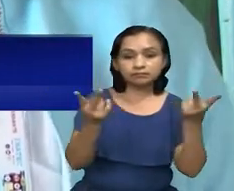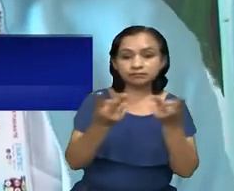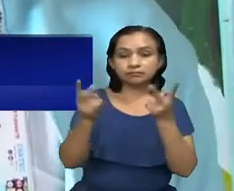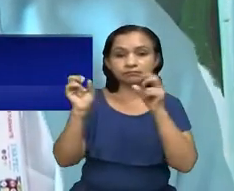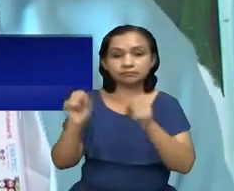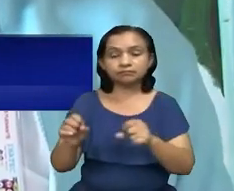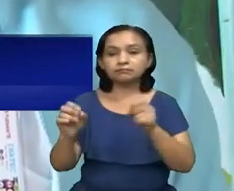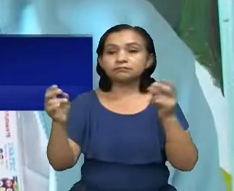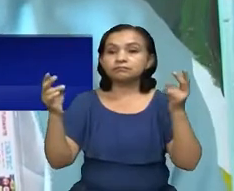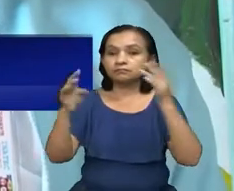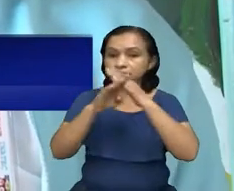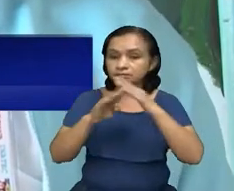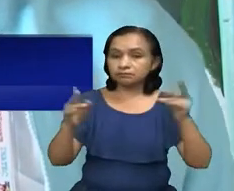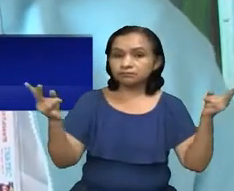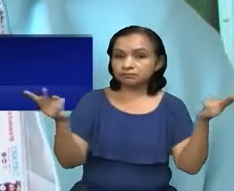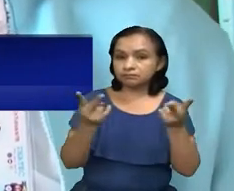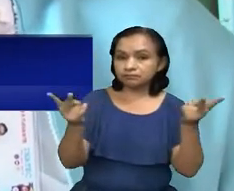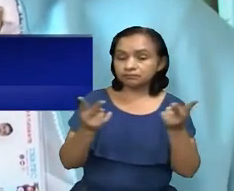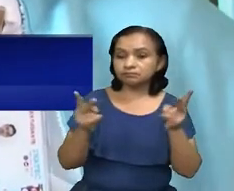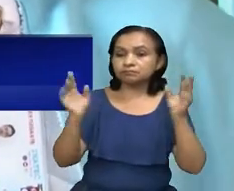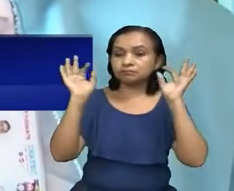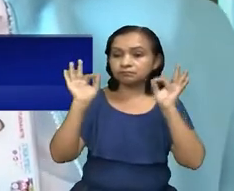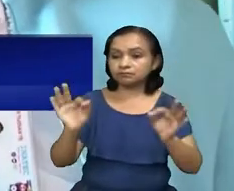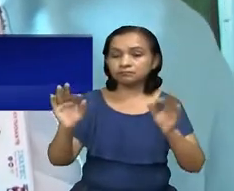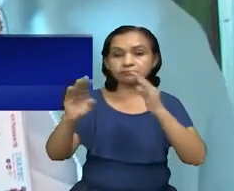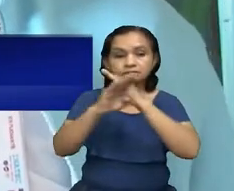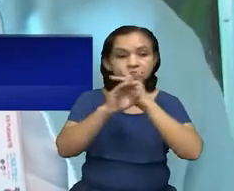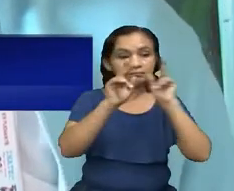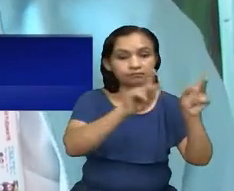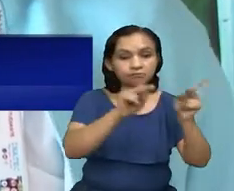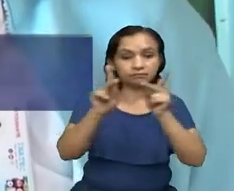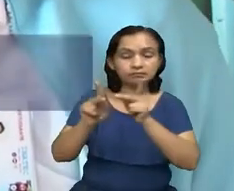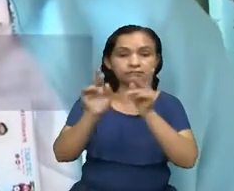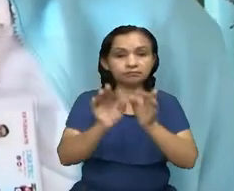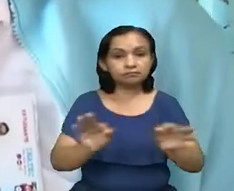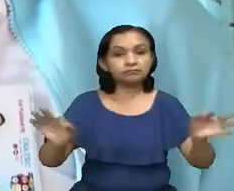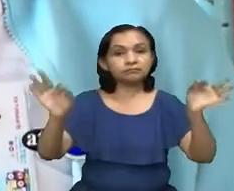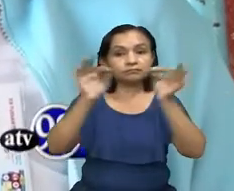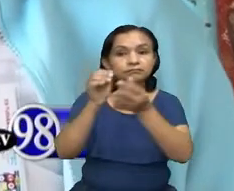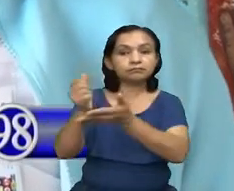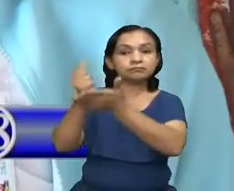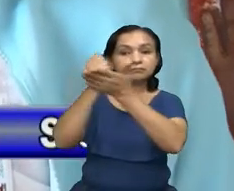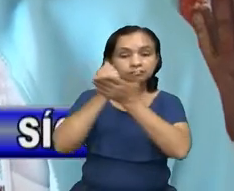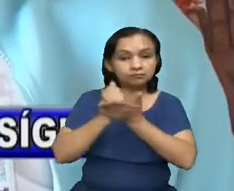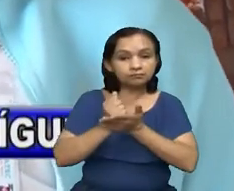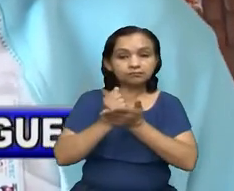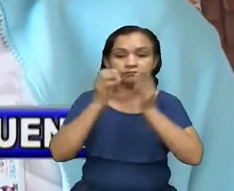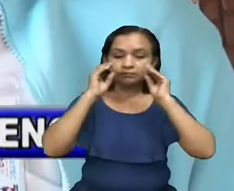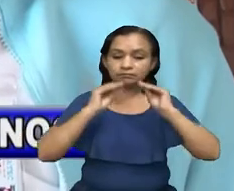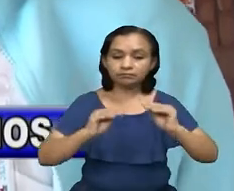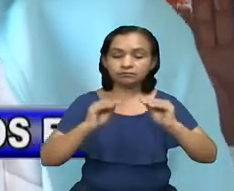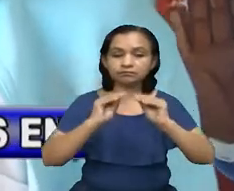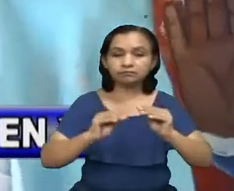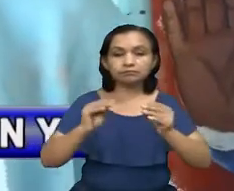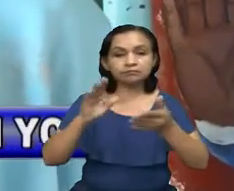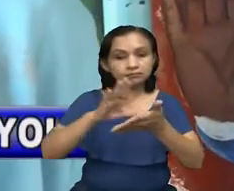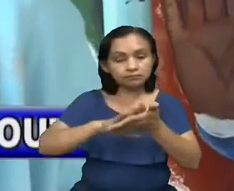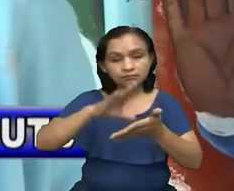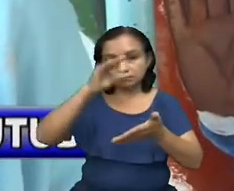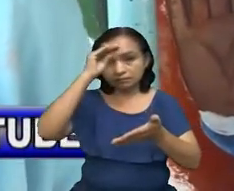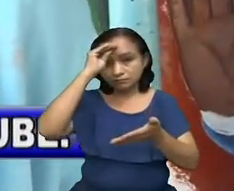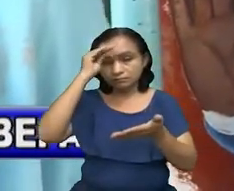es convivir y estar bien con las personas. Y es súper importante porque nos ayudan, nos están enseñando, nos están capacitando